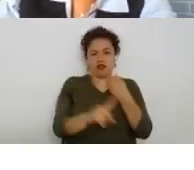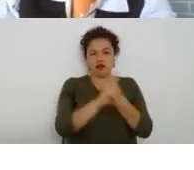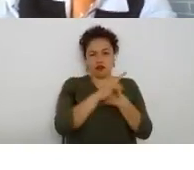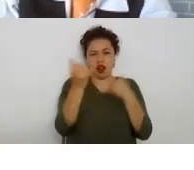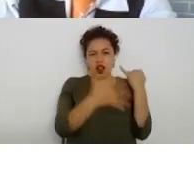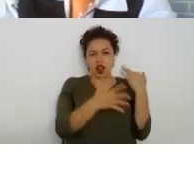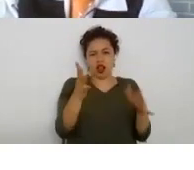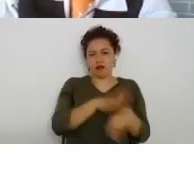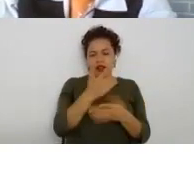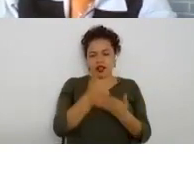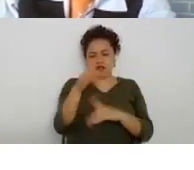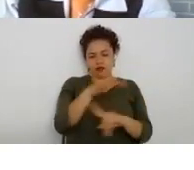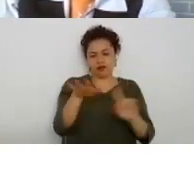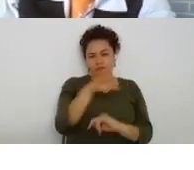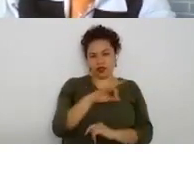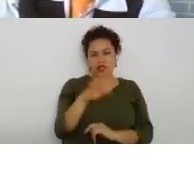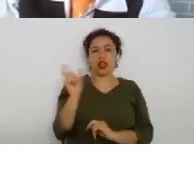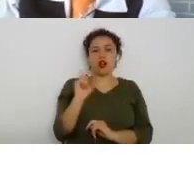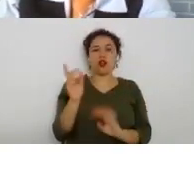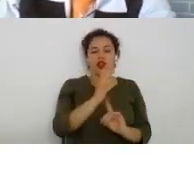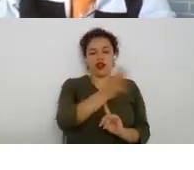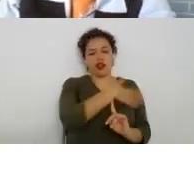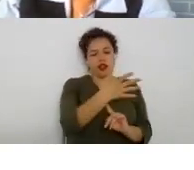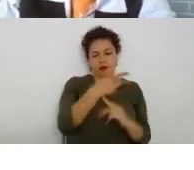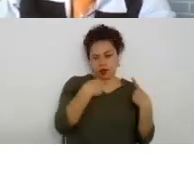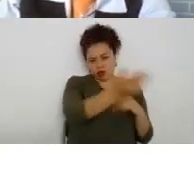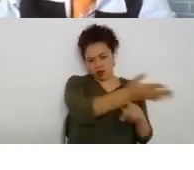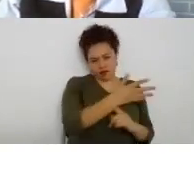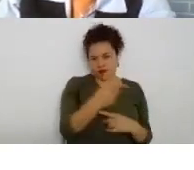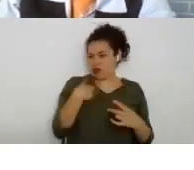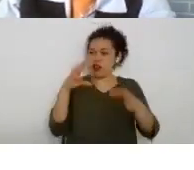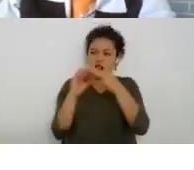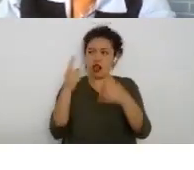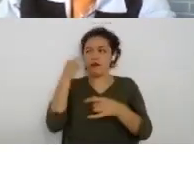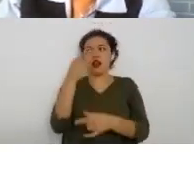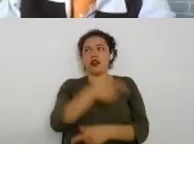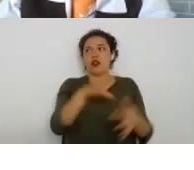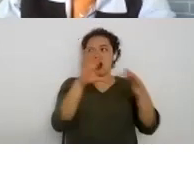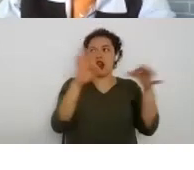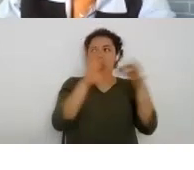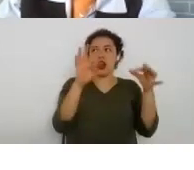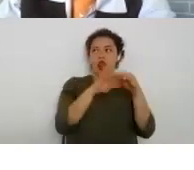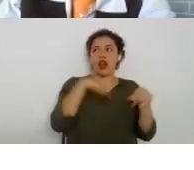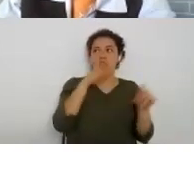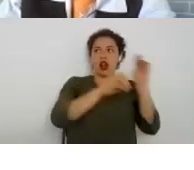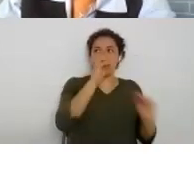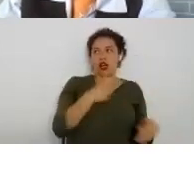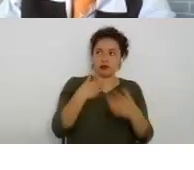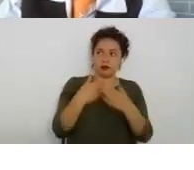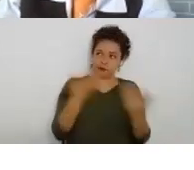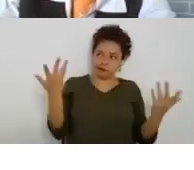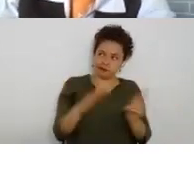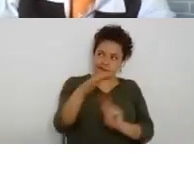acuerdo? Entonces, una vez que lleguen los paramédicos, yo simplemente explico todo lo que hice, el procedimiento que hice, cómo actué, la